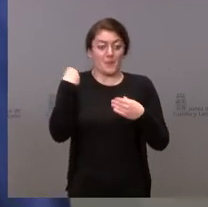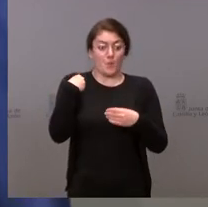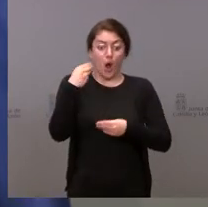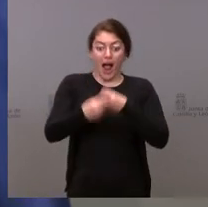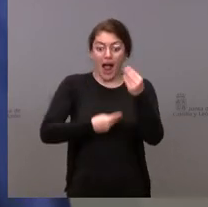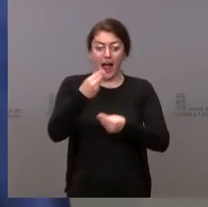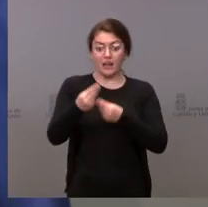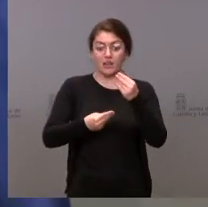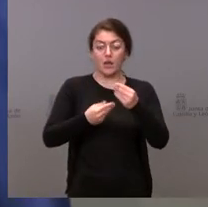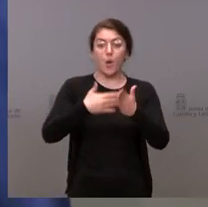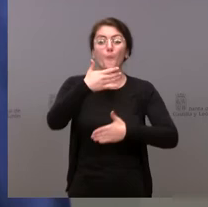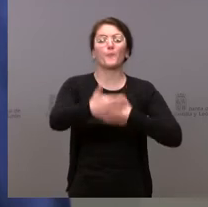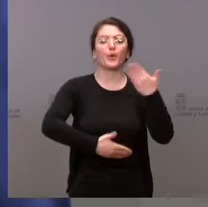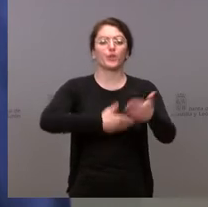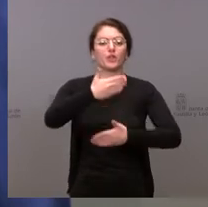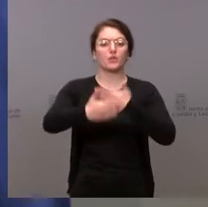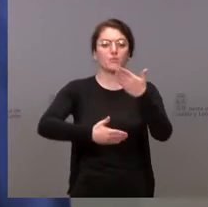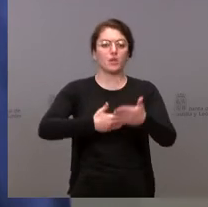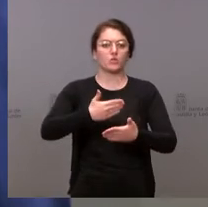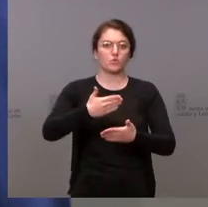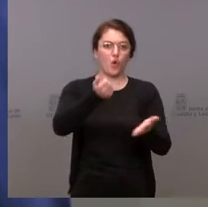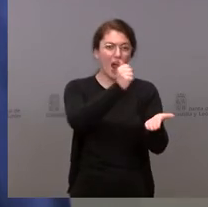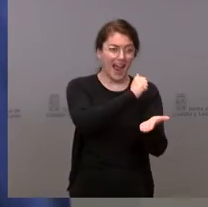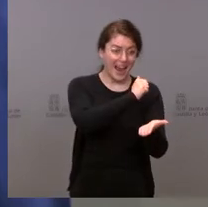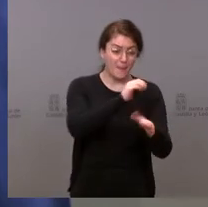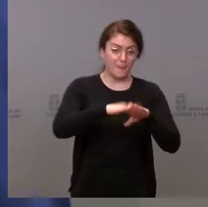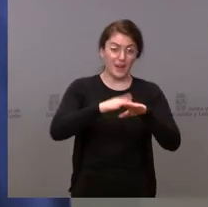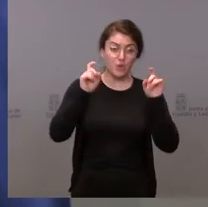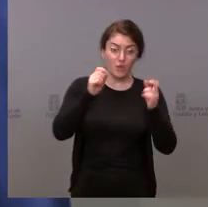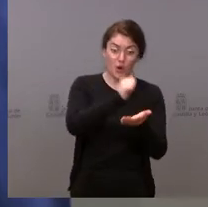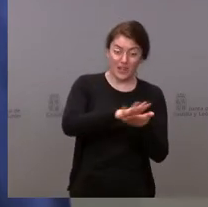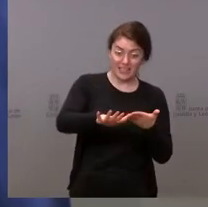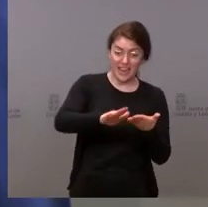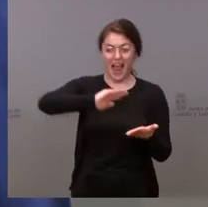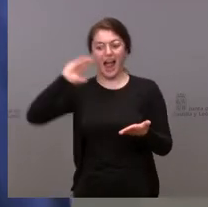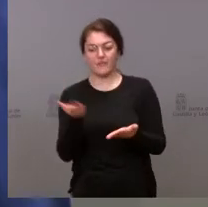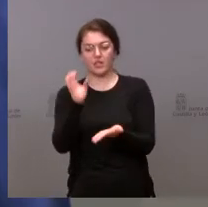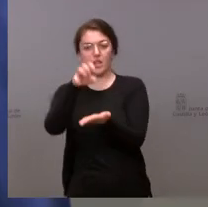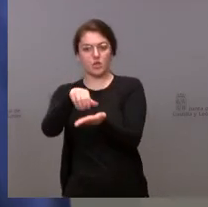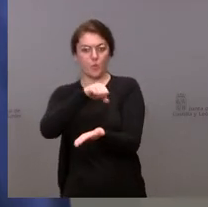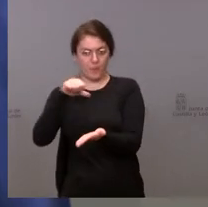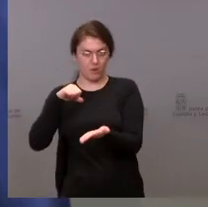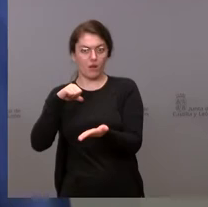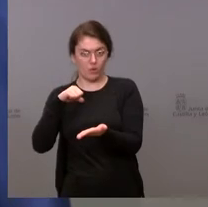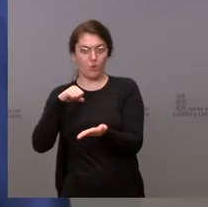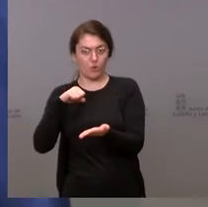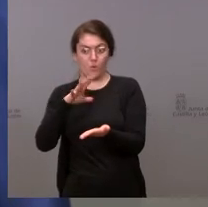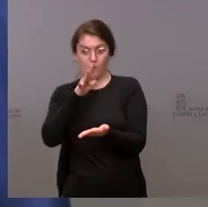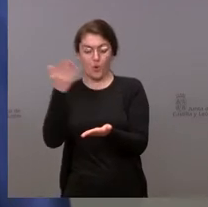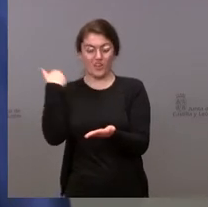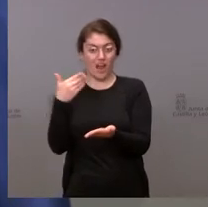de gratuidad en la educación tres años supusieron un perjuicio para aquellos centros privados que estaban ofreciendo